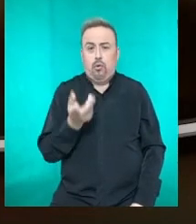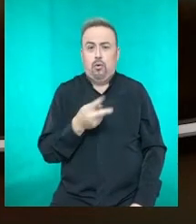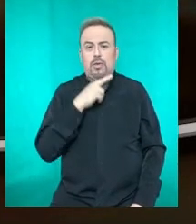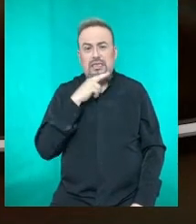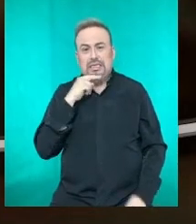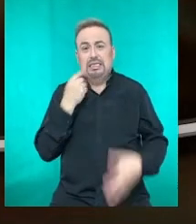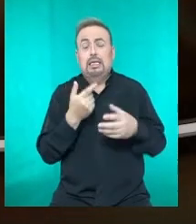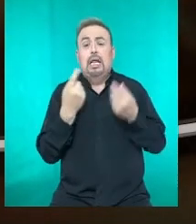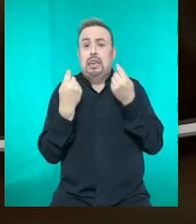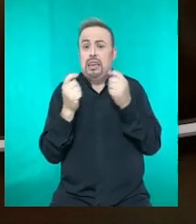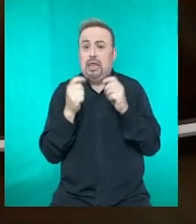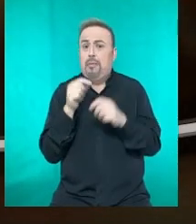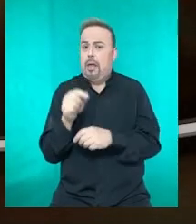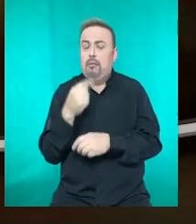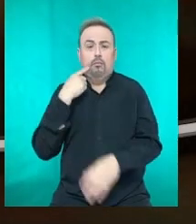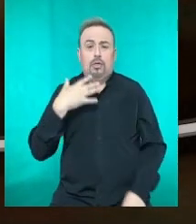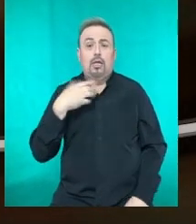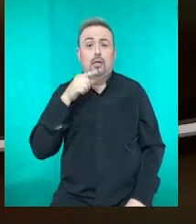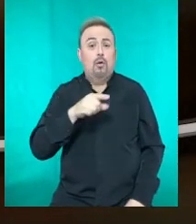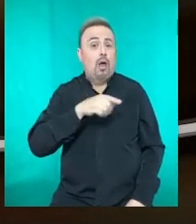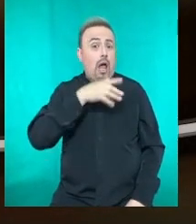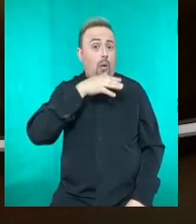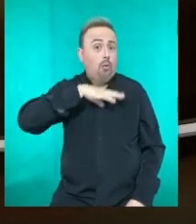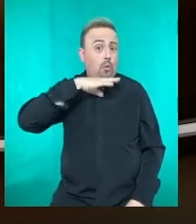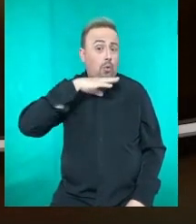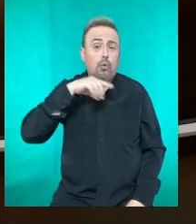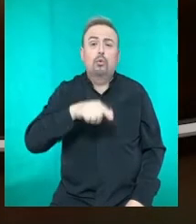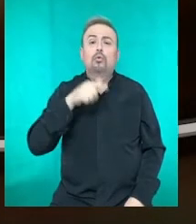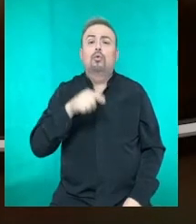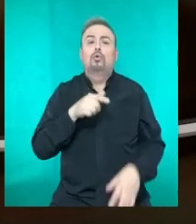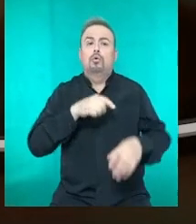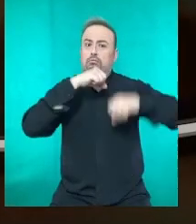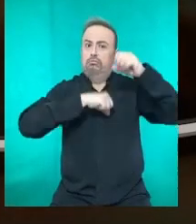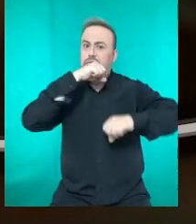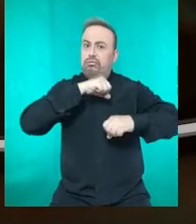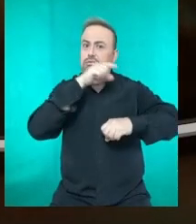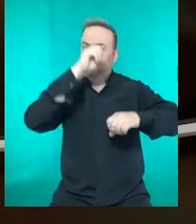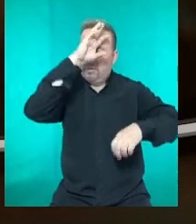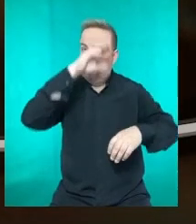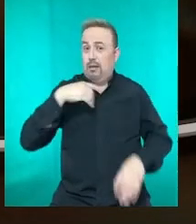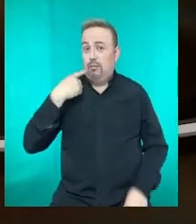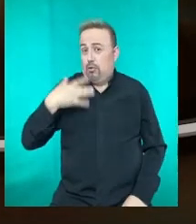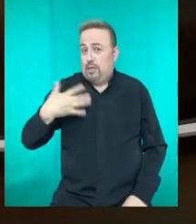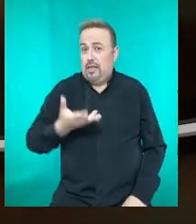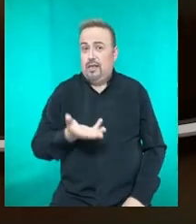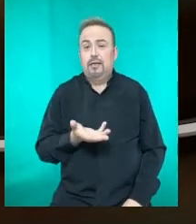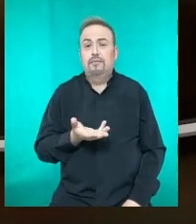de agua es principal acá. El uso del agua en general en las faenas es importante, tal como se mencionaba